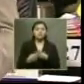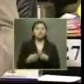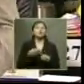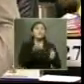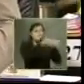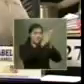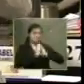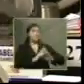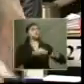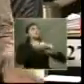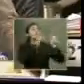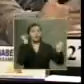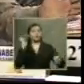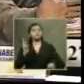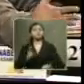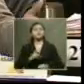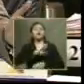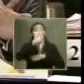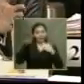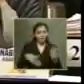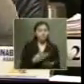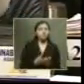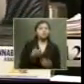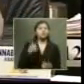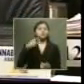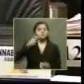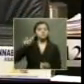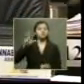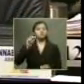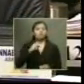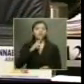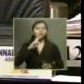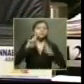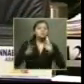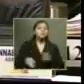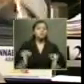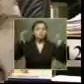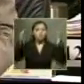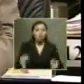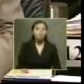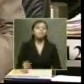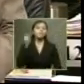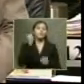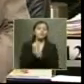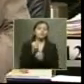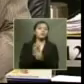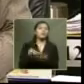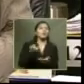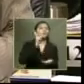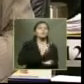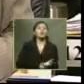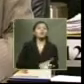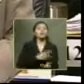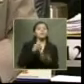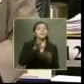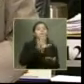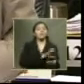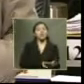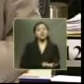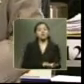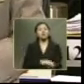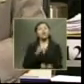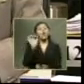mandato a los dignatarios de elección popular, a quien eligió, y que no cumplan con los